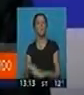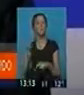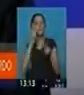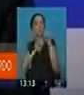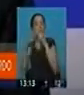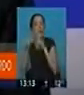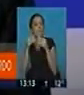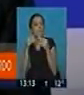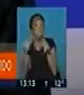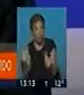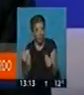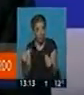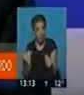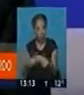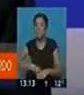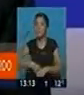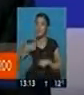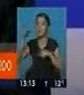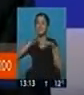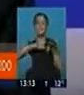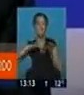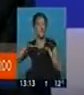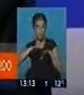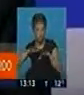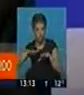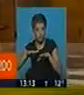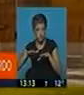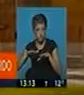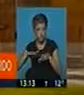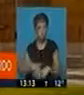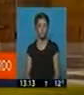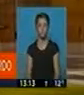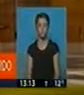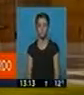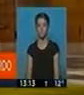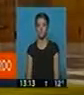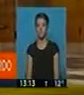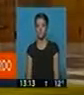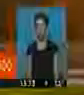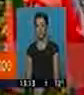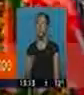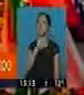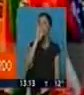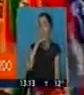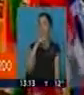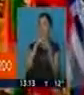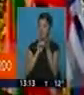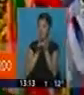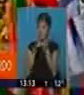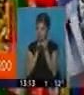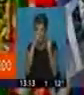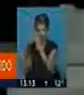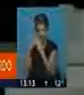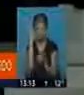que frente a cualquier tentación proteccionista, la mejor respuesta para la crisis